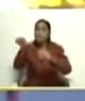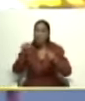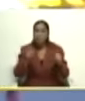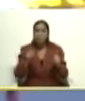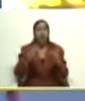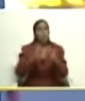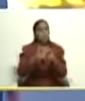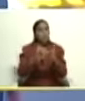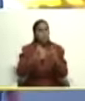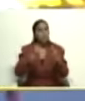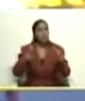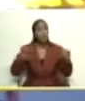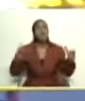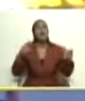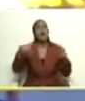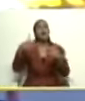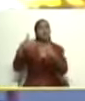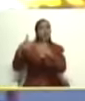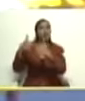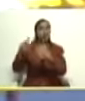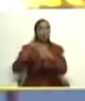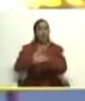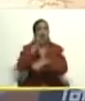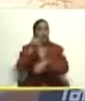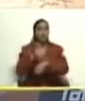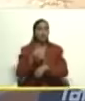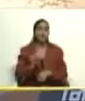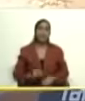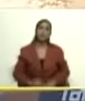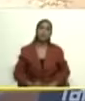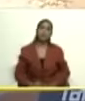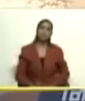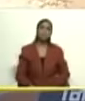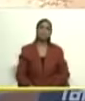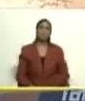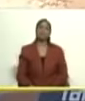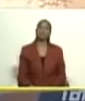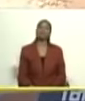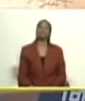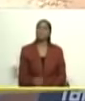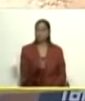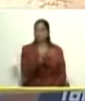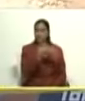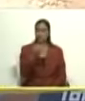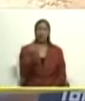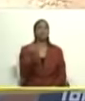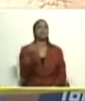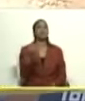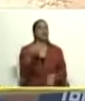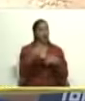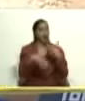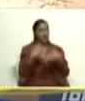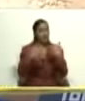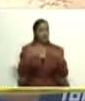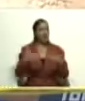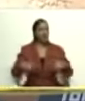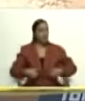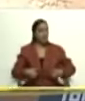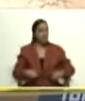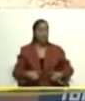la industria nacional, presidente. Excelente, bueno, avanzar en el esfuerzo